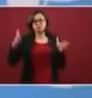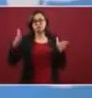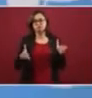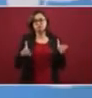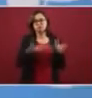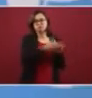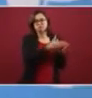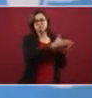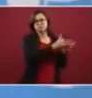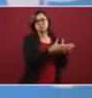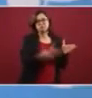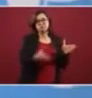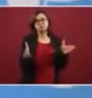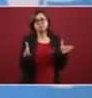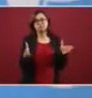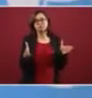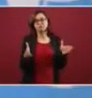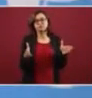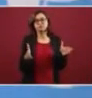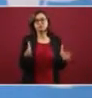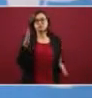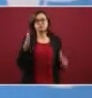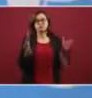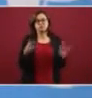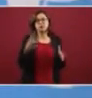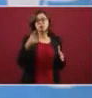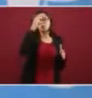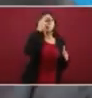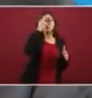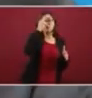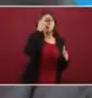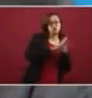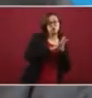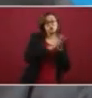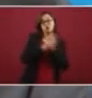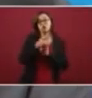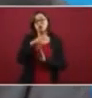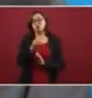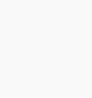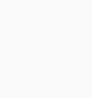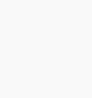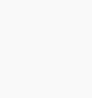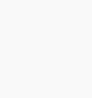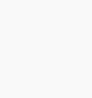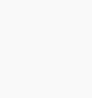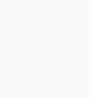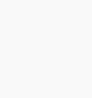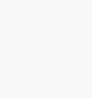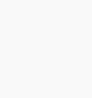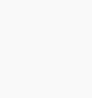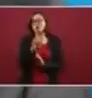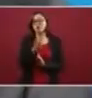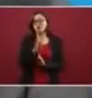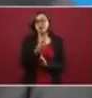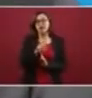llamamos de neoporfirismo o neoliberalismo,